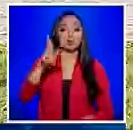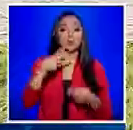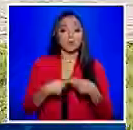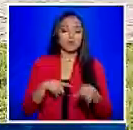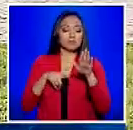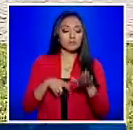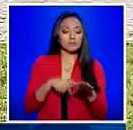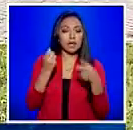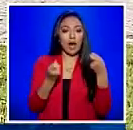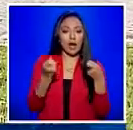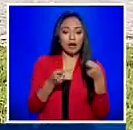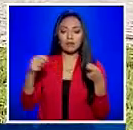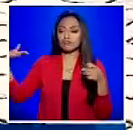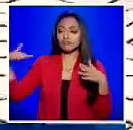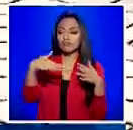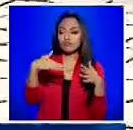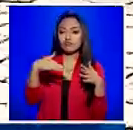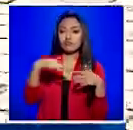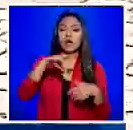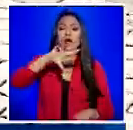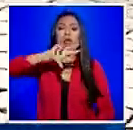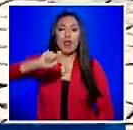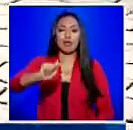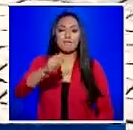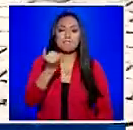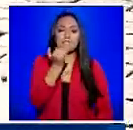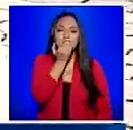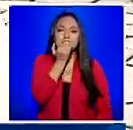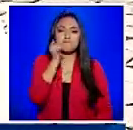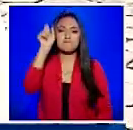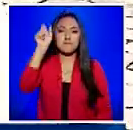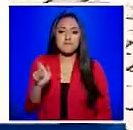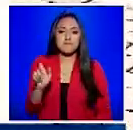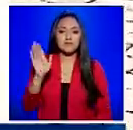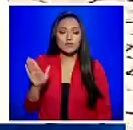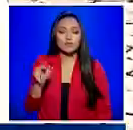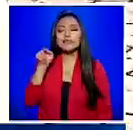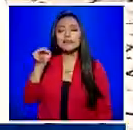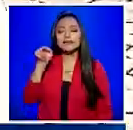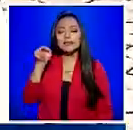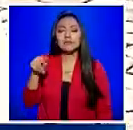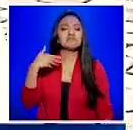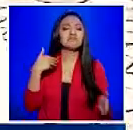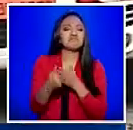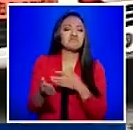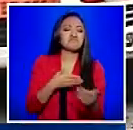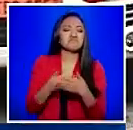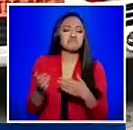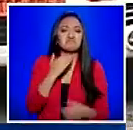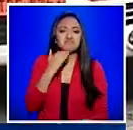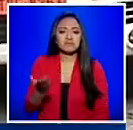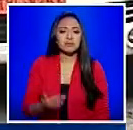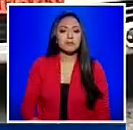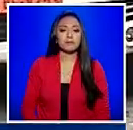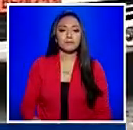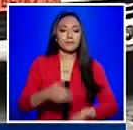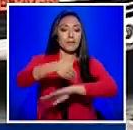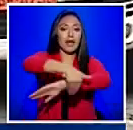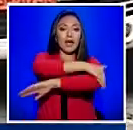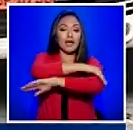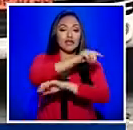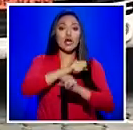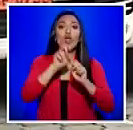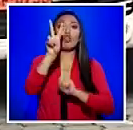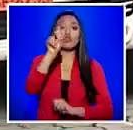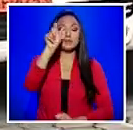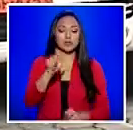Quito, llegaron los de siempre, los malos, a esos que parece no importarles nada. De la esquina salieron unos dos